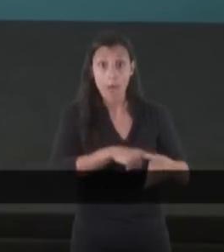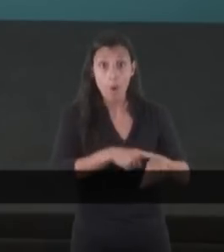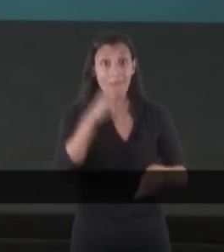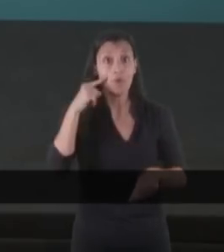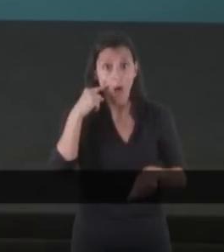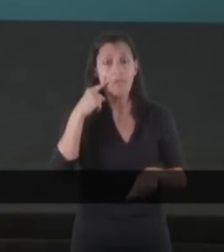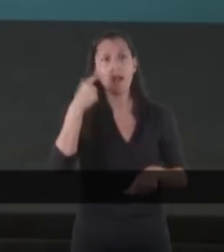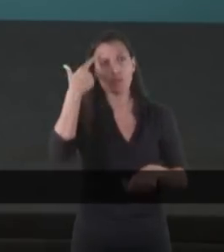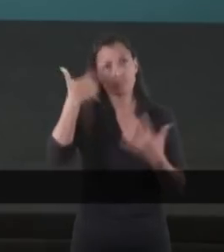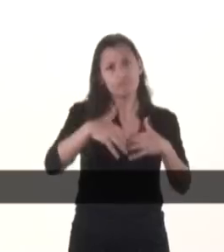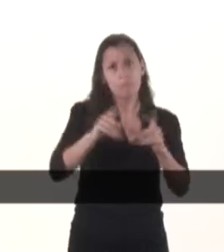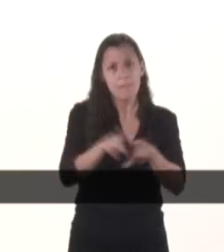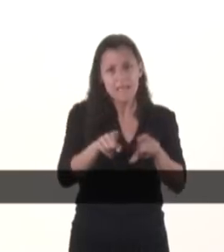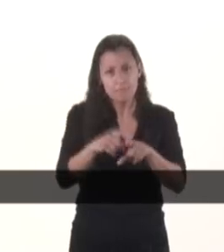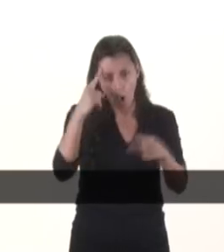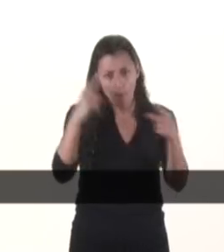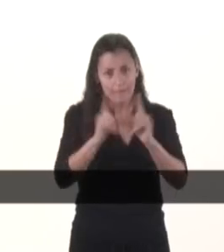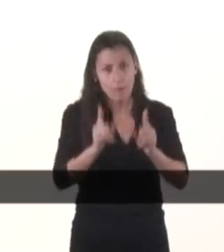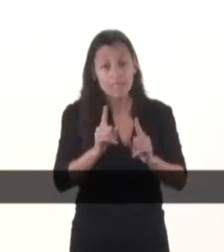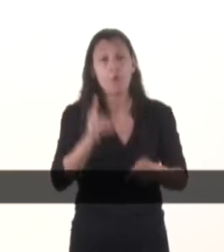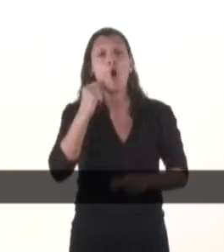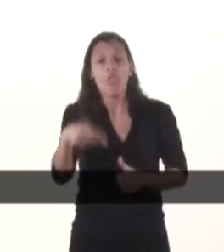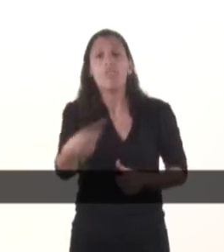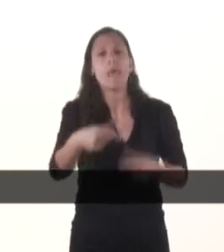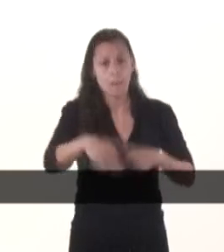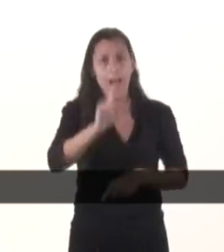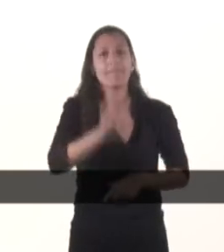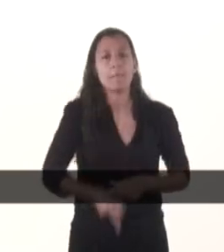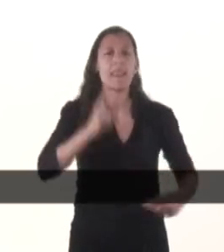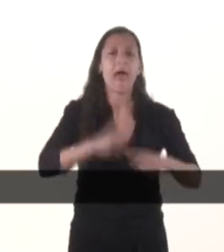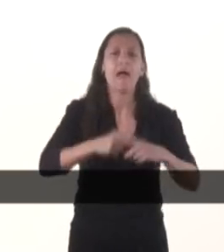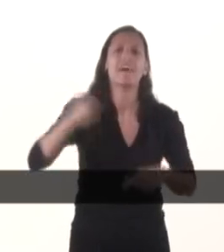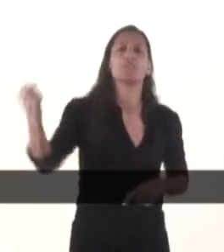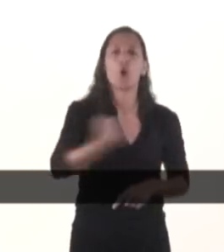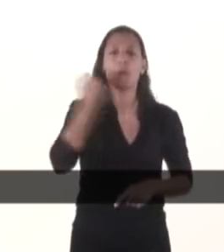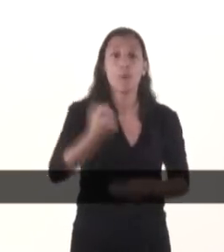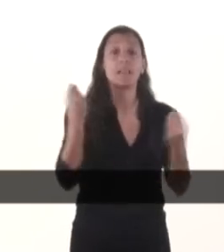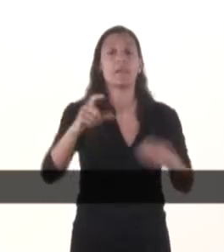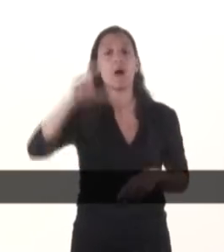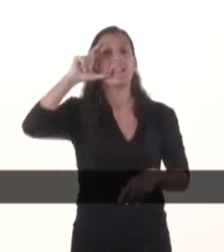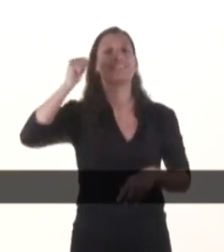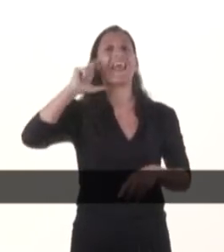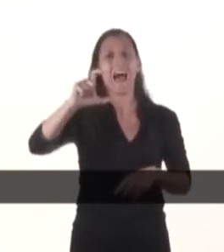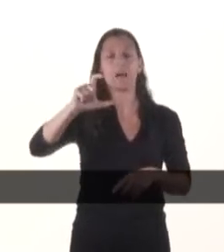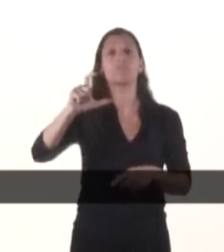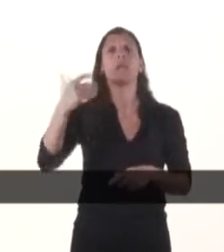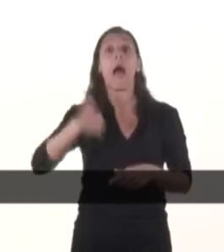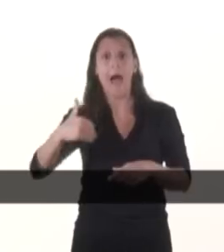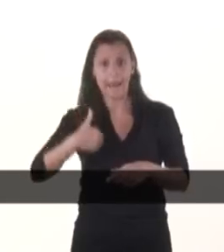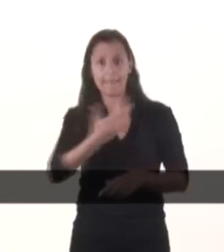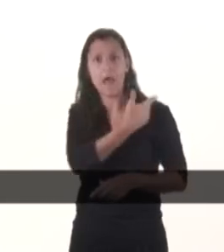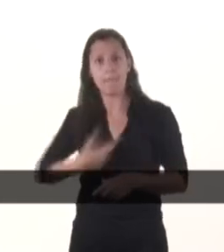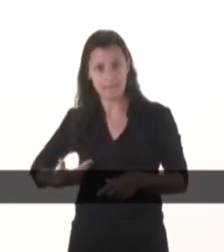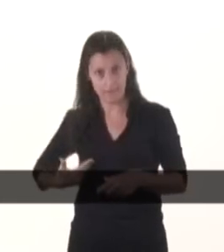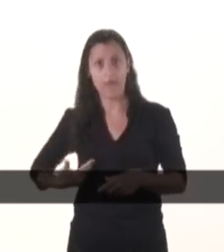Fernández, y en pocos días más va a haber un evento regional muy importante para América como es la CELAC, de la cual Argentina, el presidente Alberto